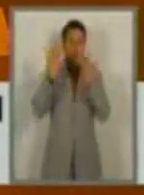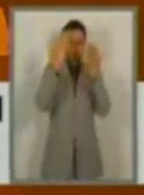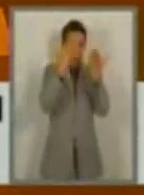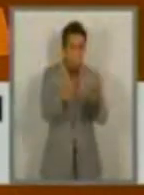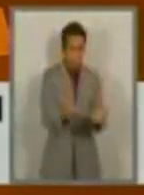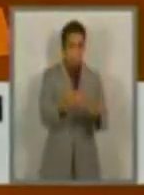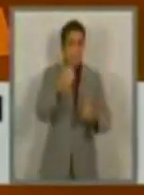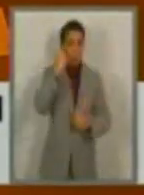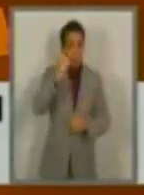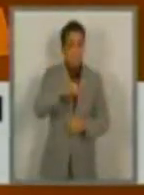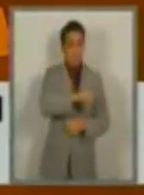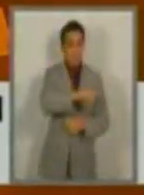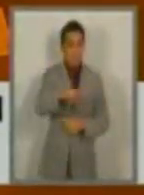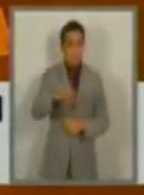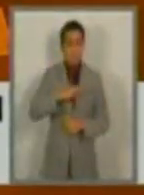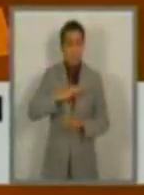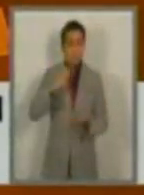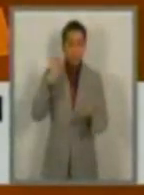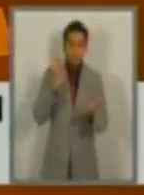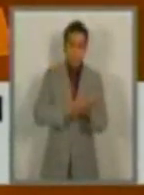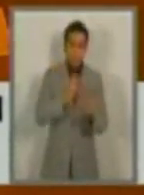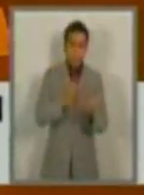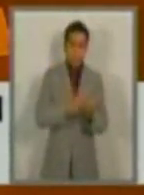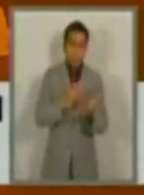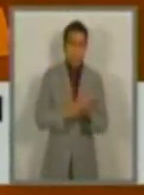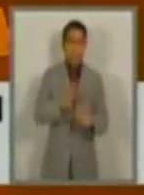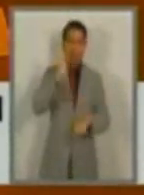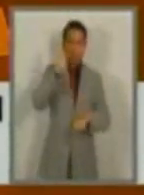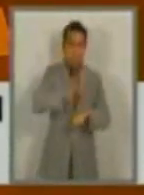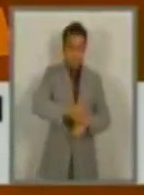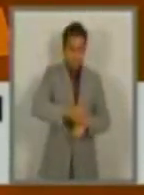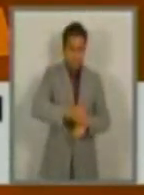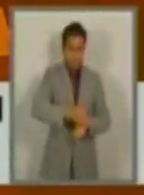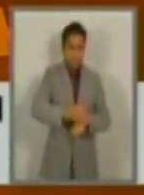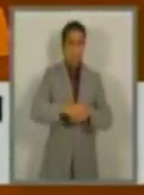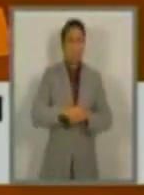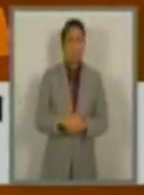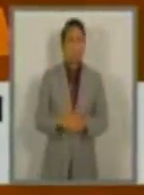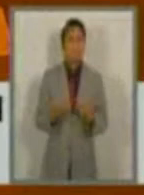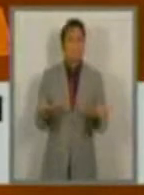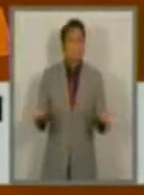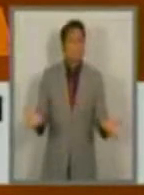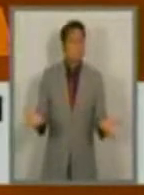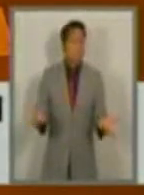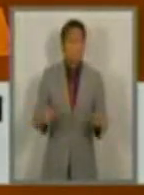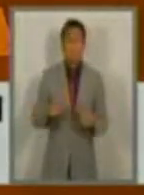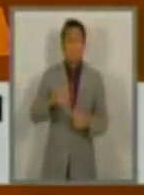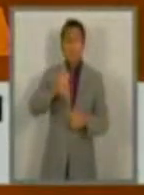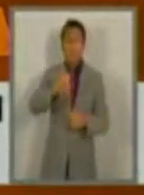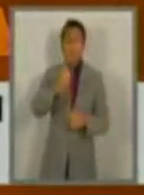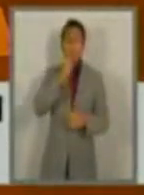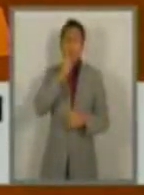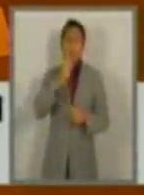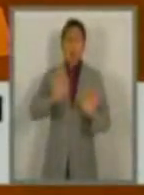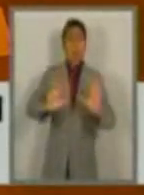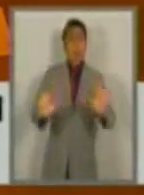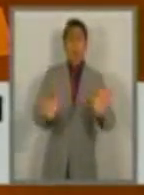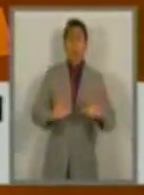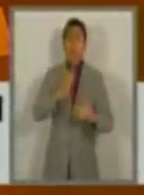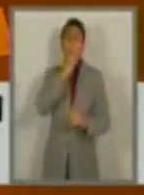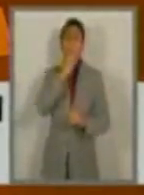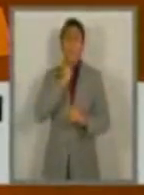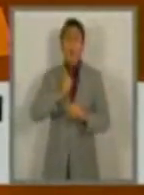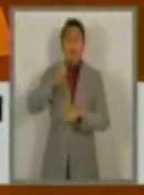Pública para que éstas impongan las sanciones correspondientes. Por lo tanto, no estamos hablando de que no existan